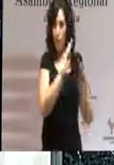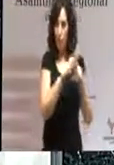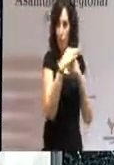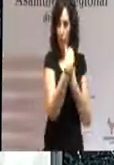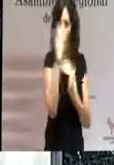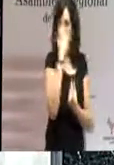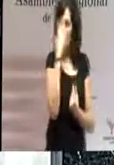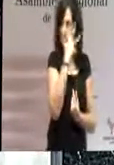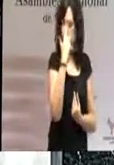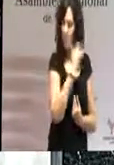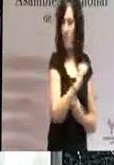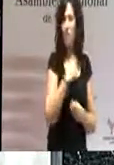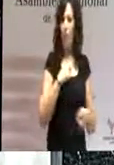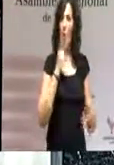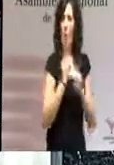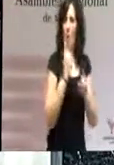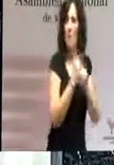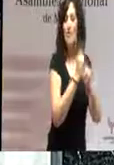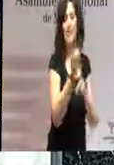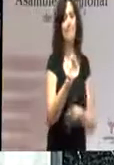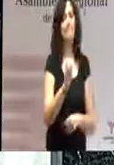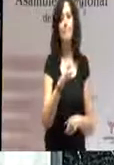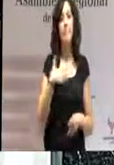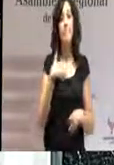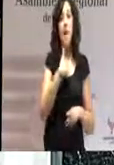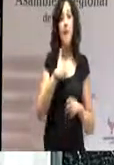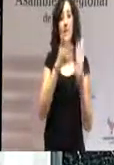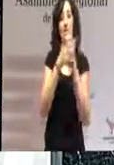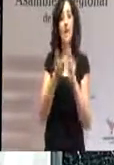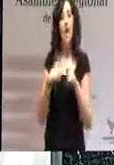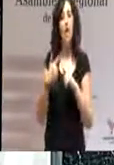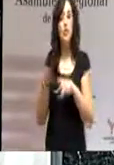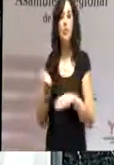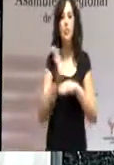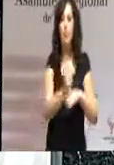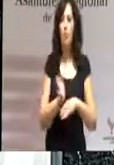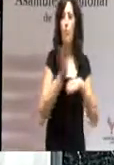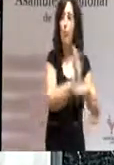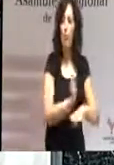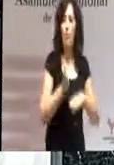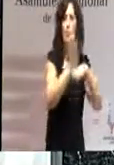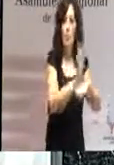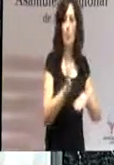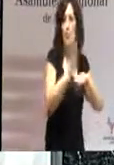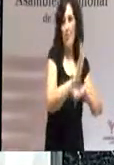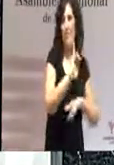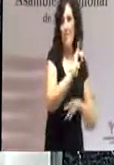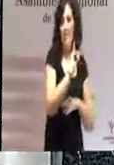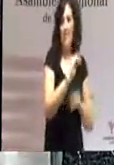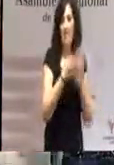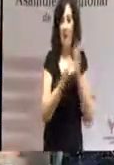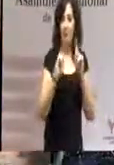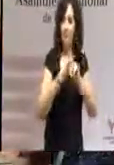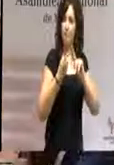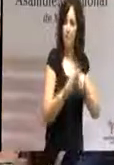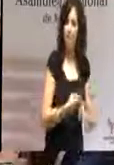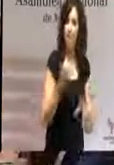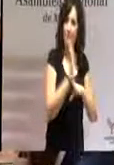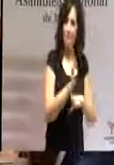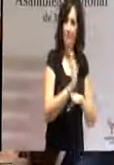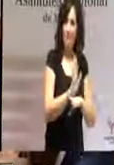papel hoy quiere ser propositivo, como viene siendo durante este año y como corresponde a